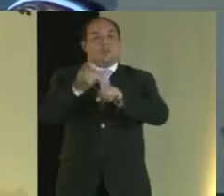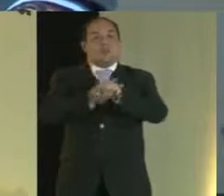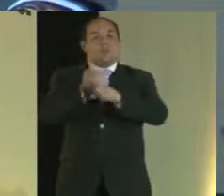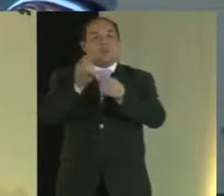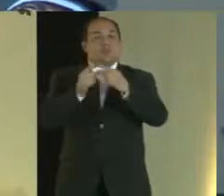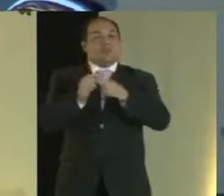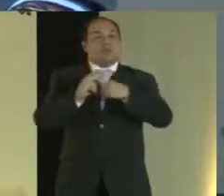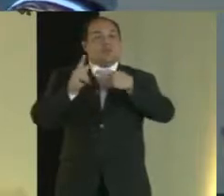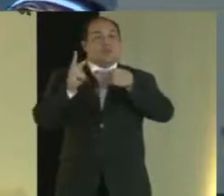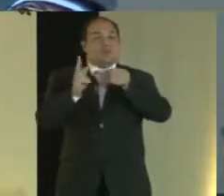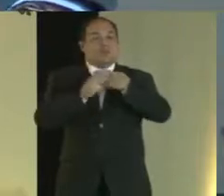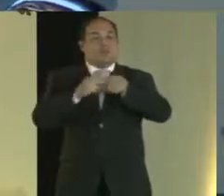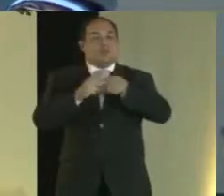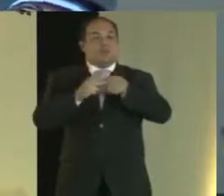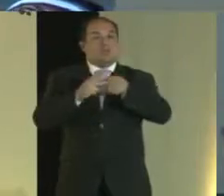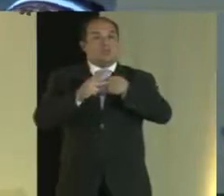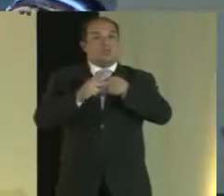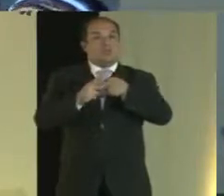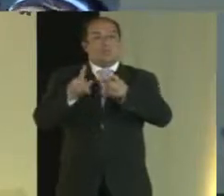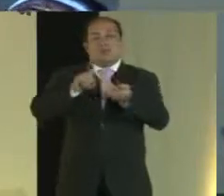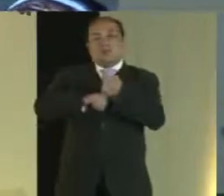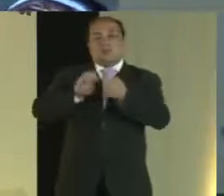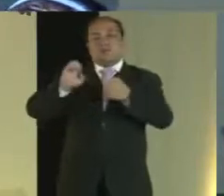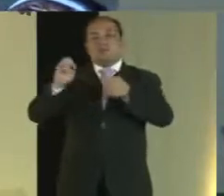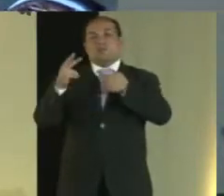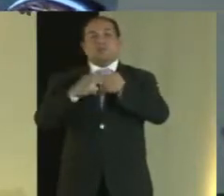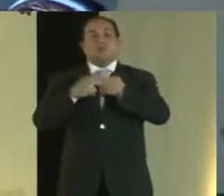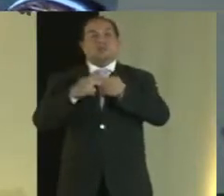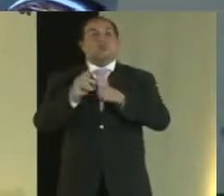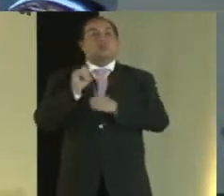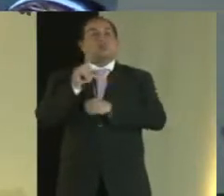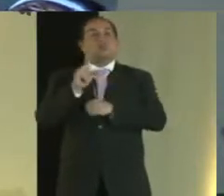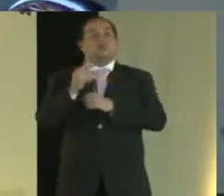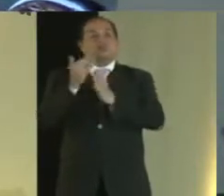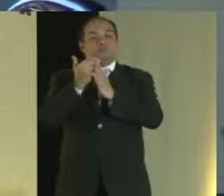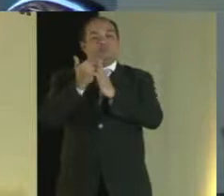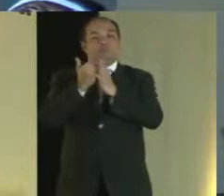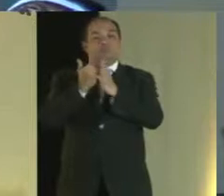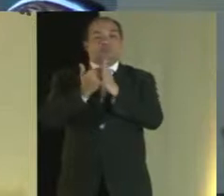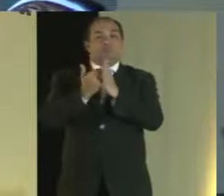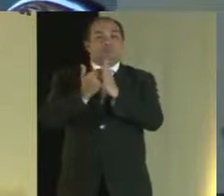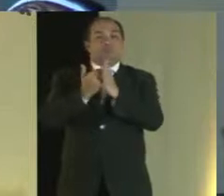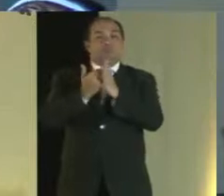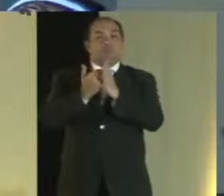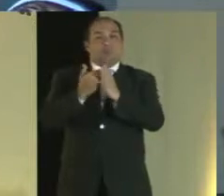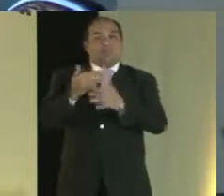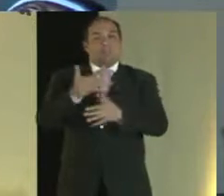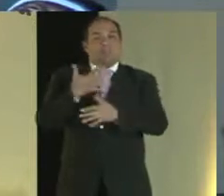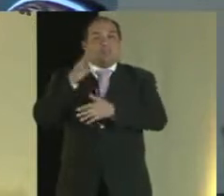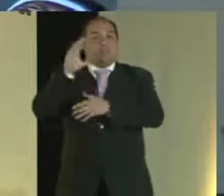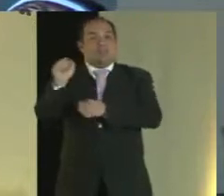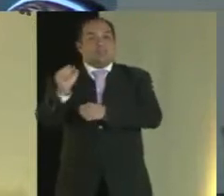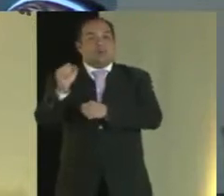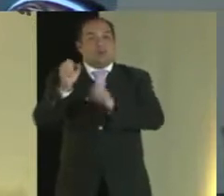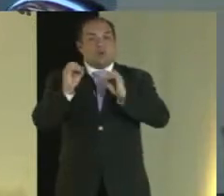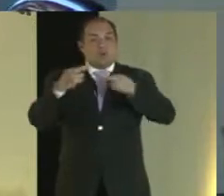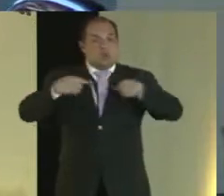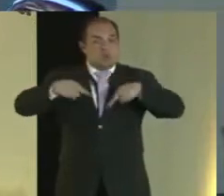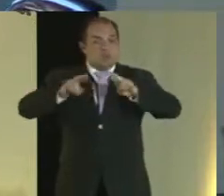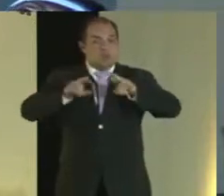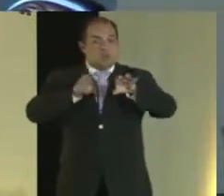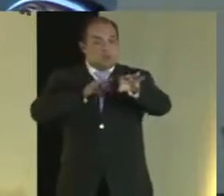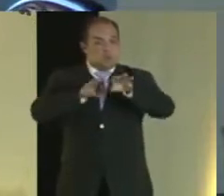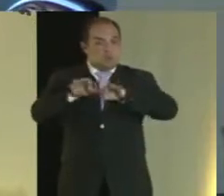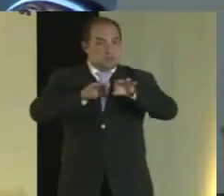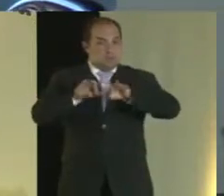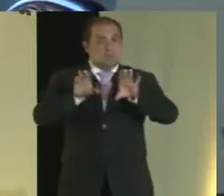en algunos países europeos. O por el contrario, reducirse hasta dejar a los sindicatos y a las representaciones